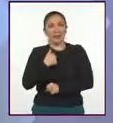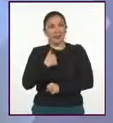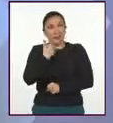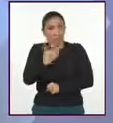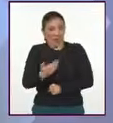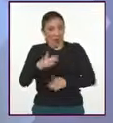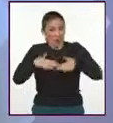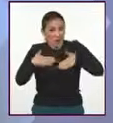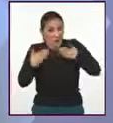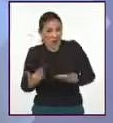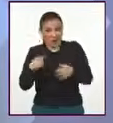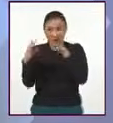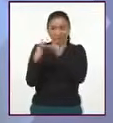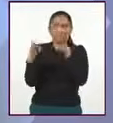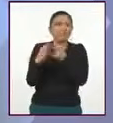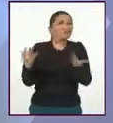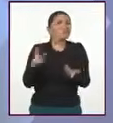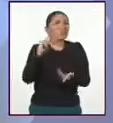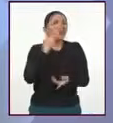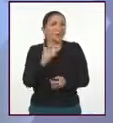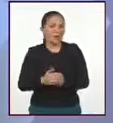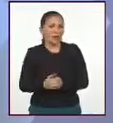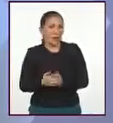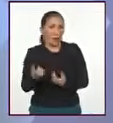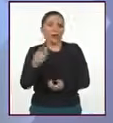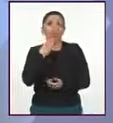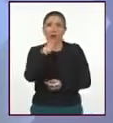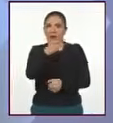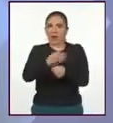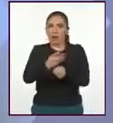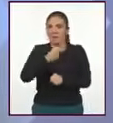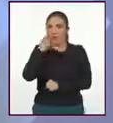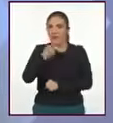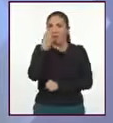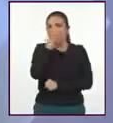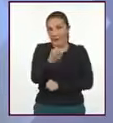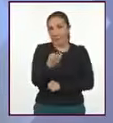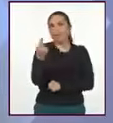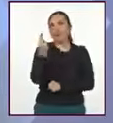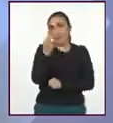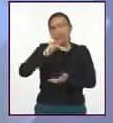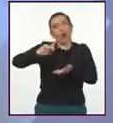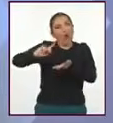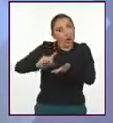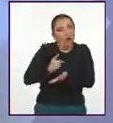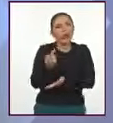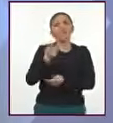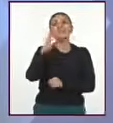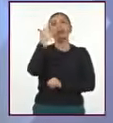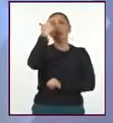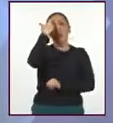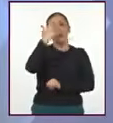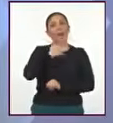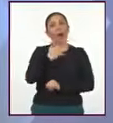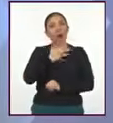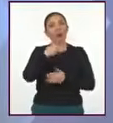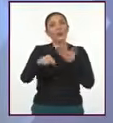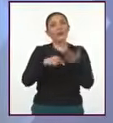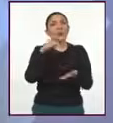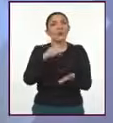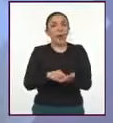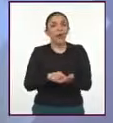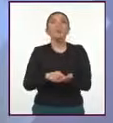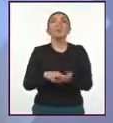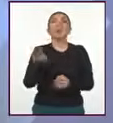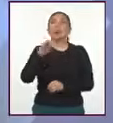expreso lo que tengo. Entonces, qué bueno que lo menciona, doctor, y de nuevo retomar y recordar que existen los espacios. Si yo